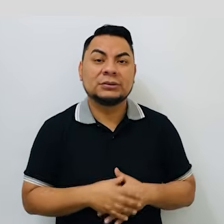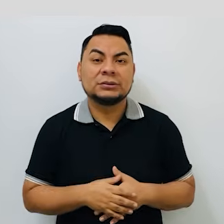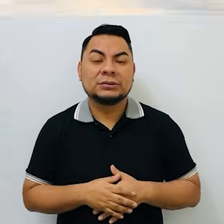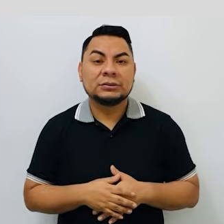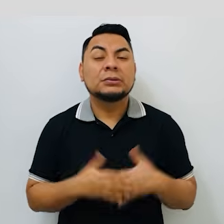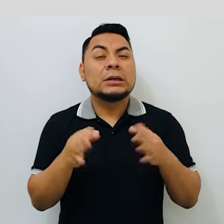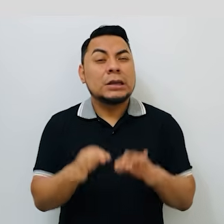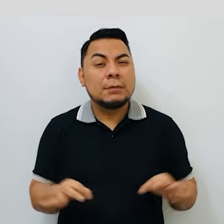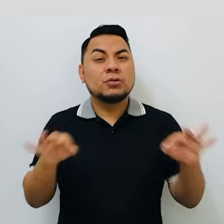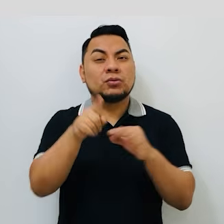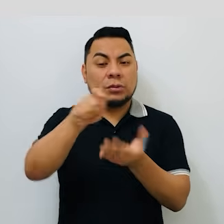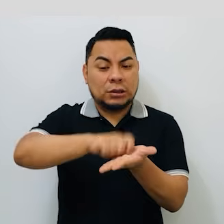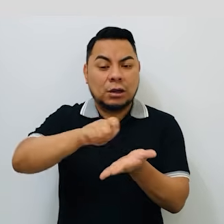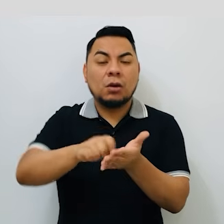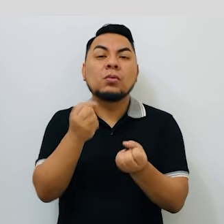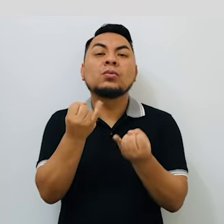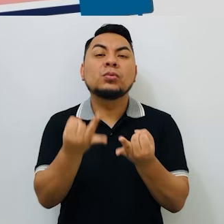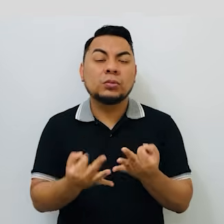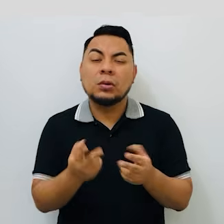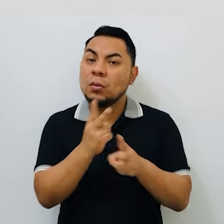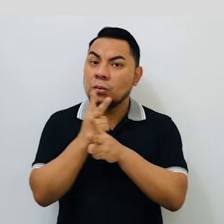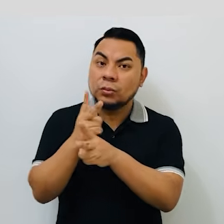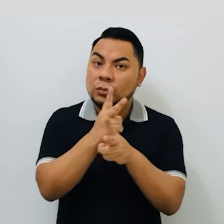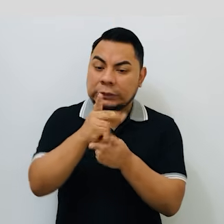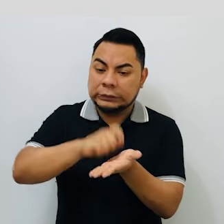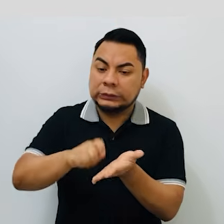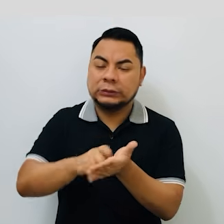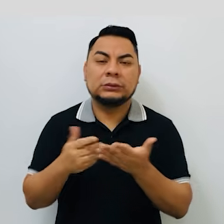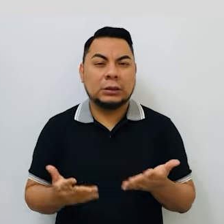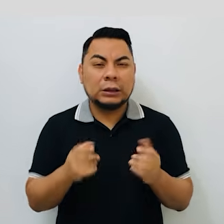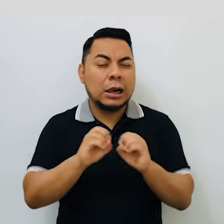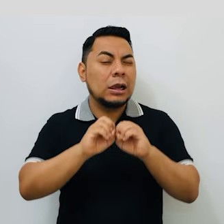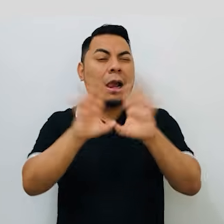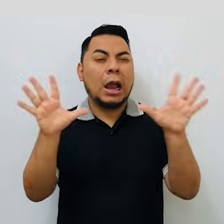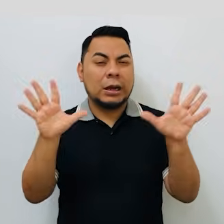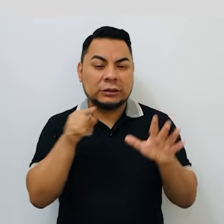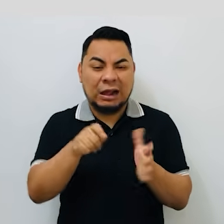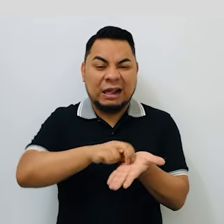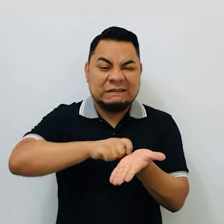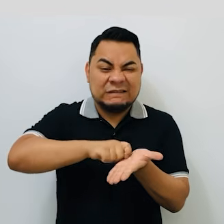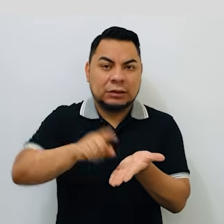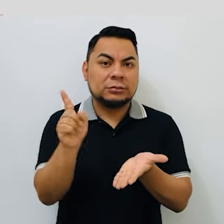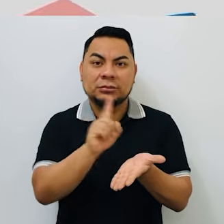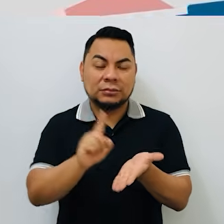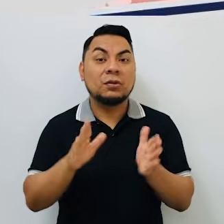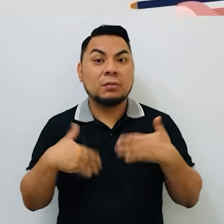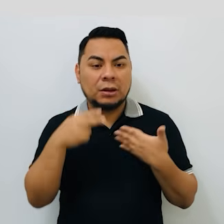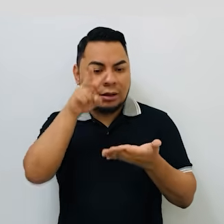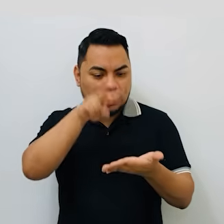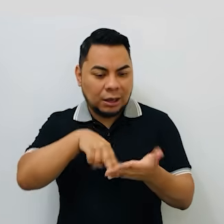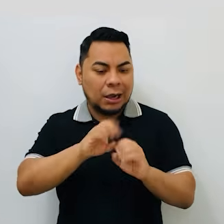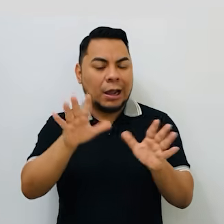regional. Será importante escribir los números con mucho cuidado, de manera legible, sin borrones, para